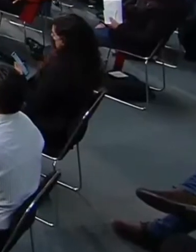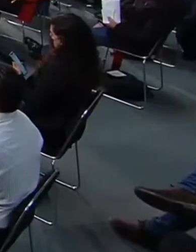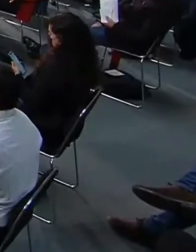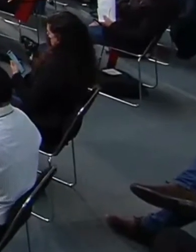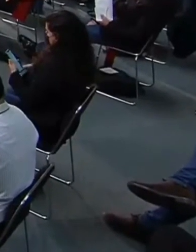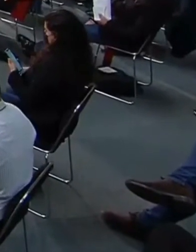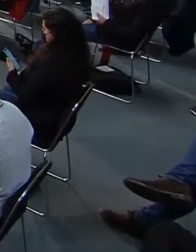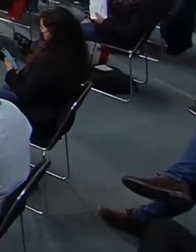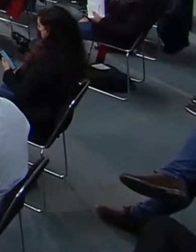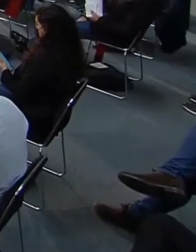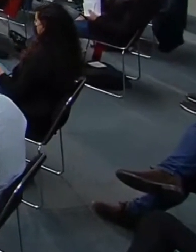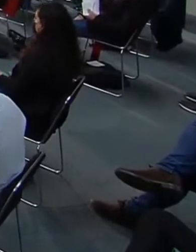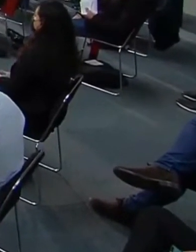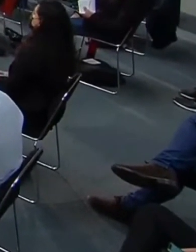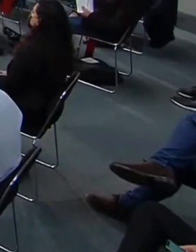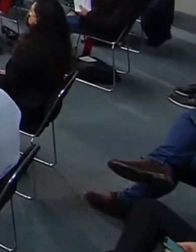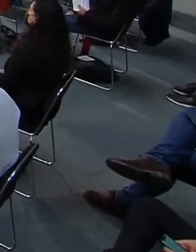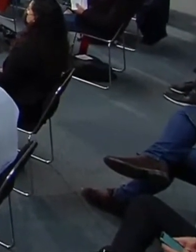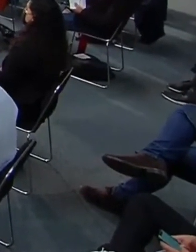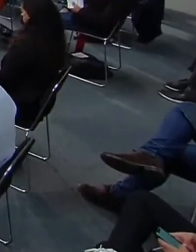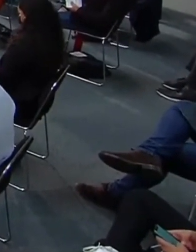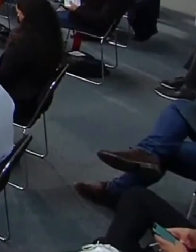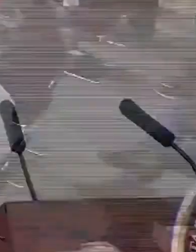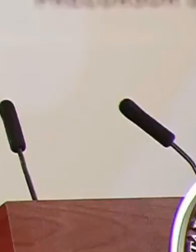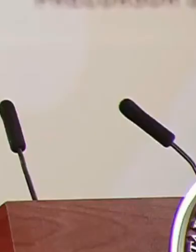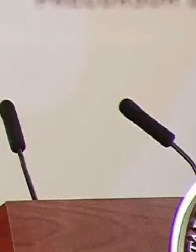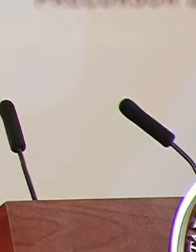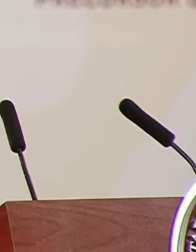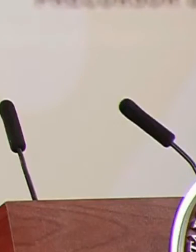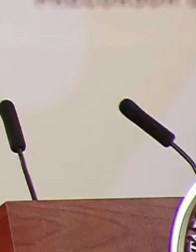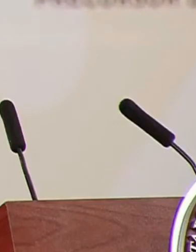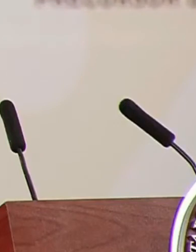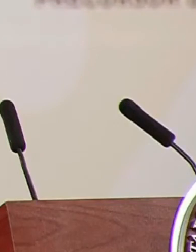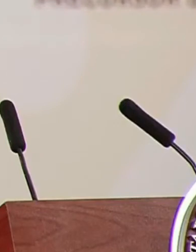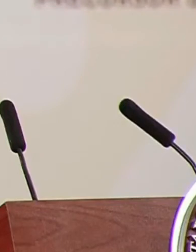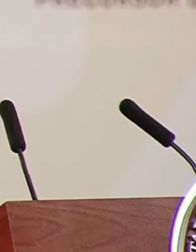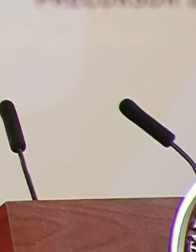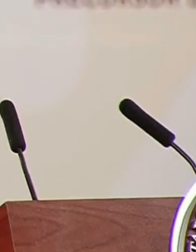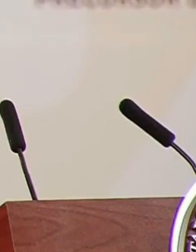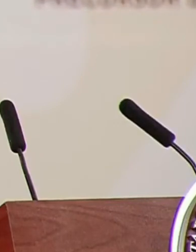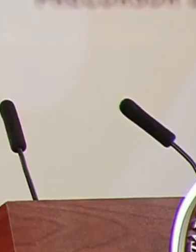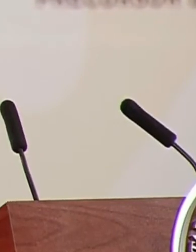aprovechando de que vamos a tener el gas suficiente,